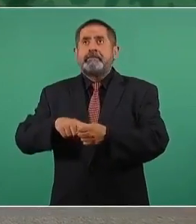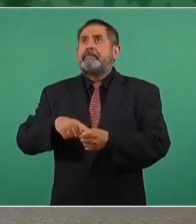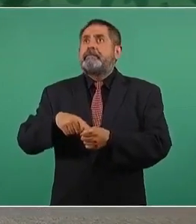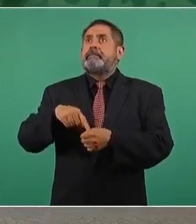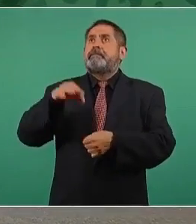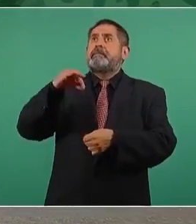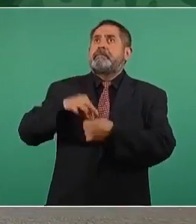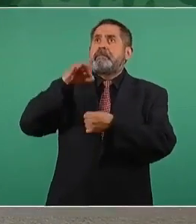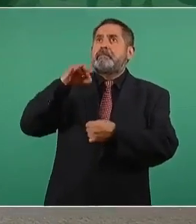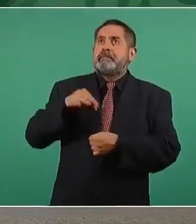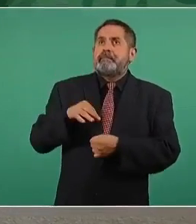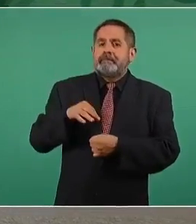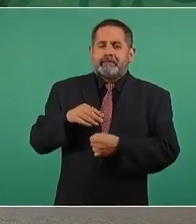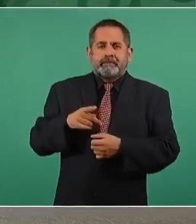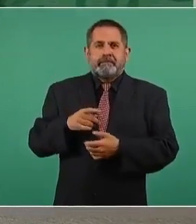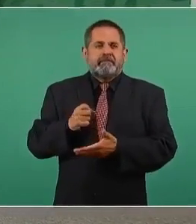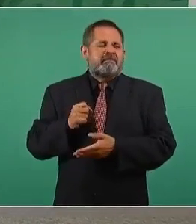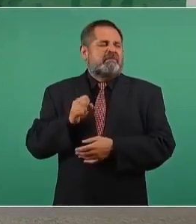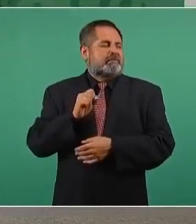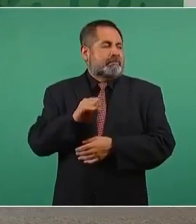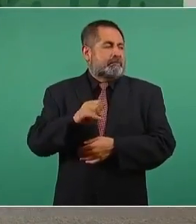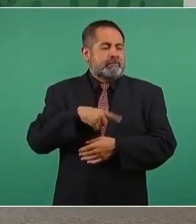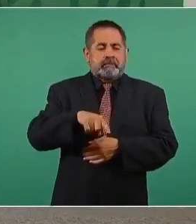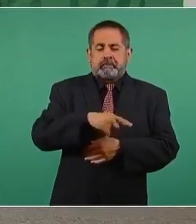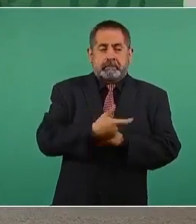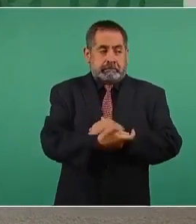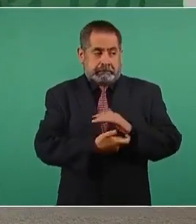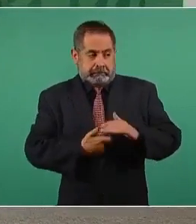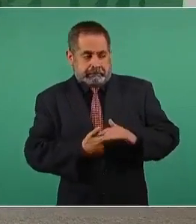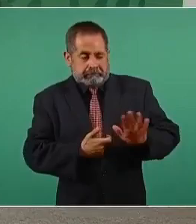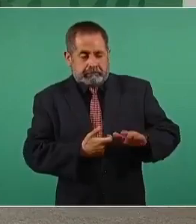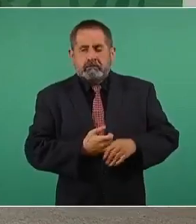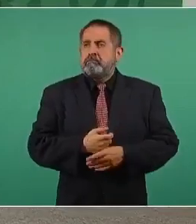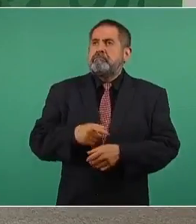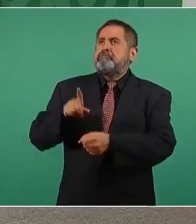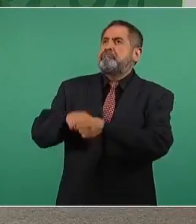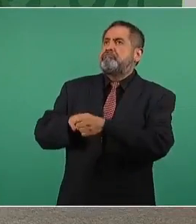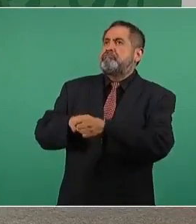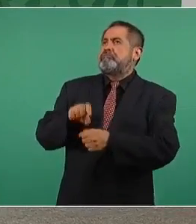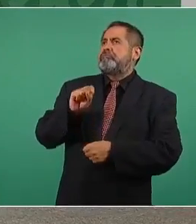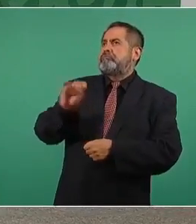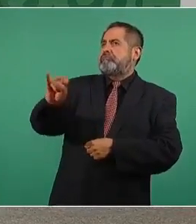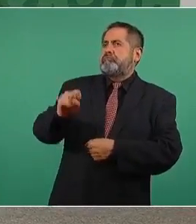y se aprobaban las llamadas reformas estructurales.